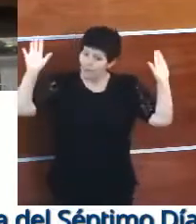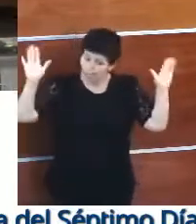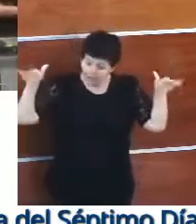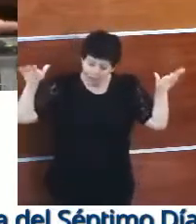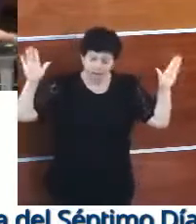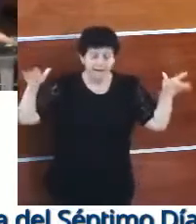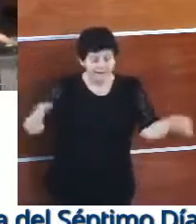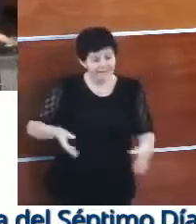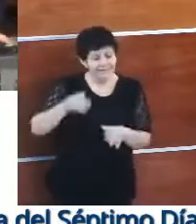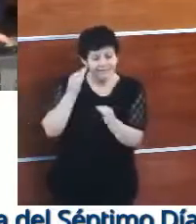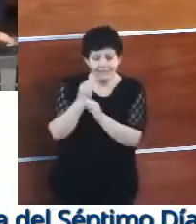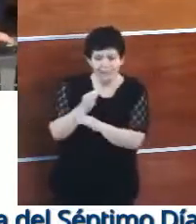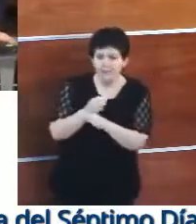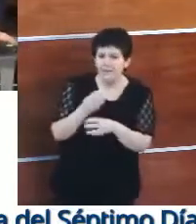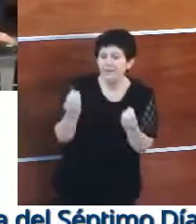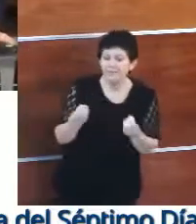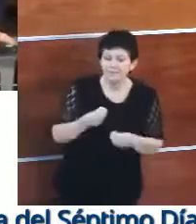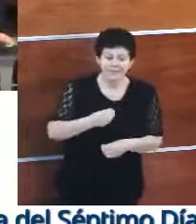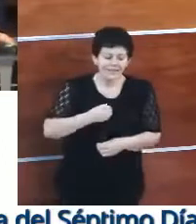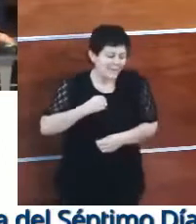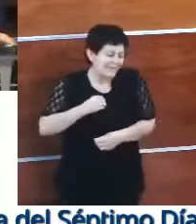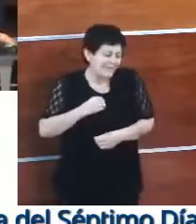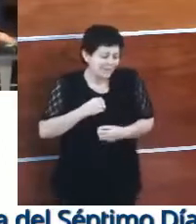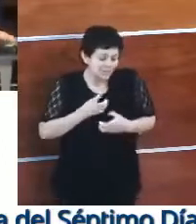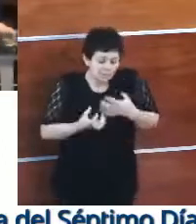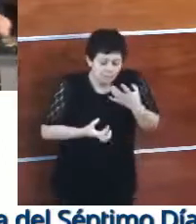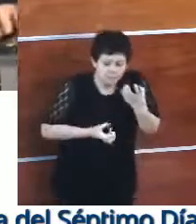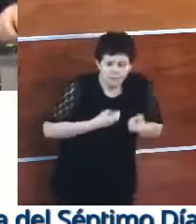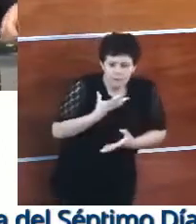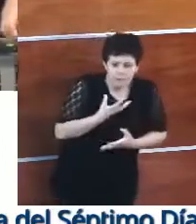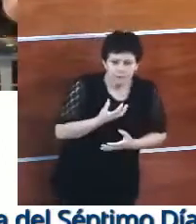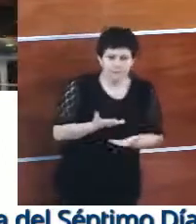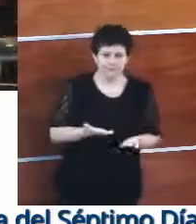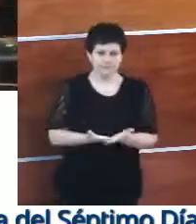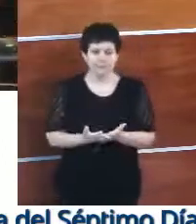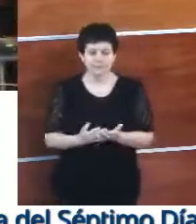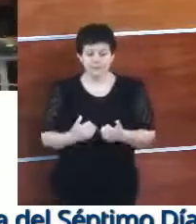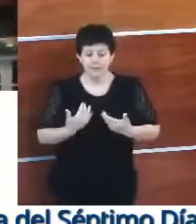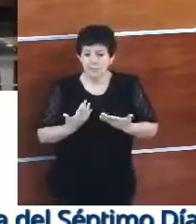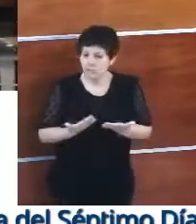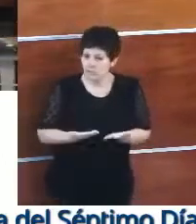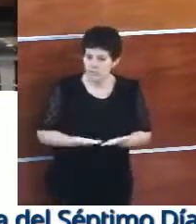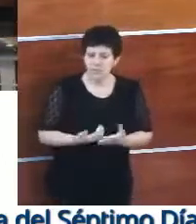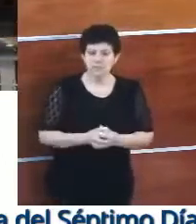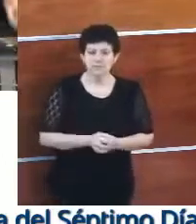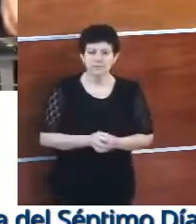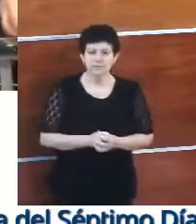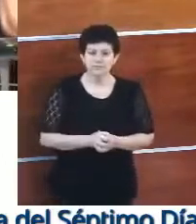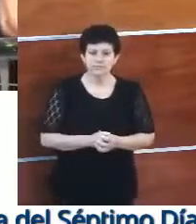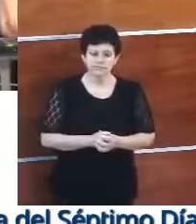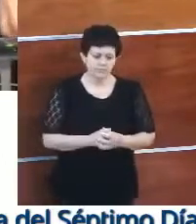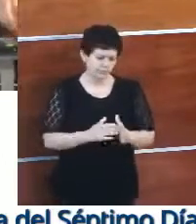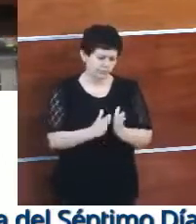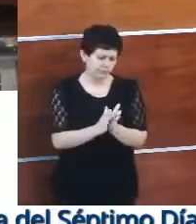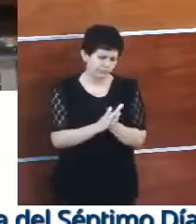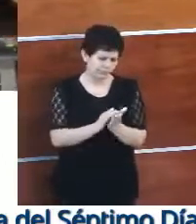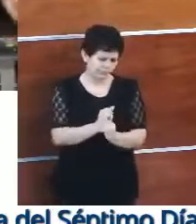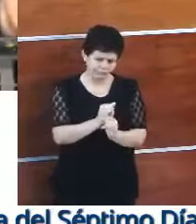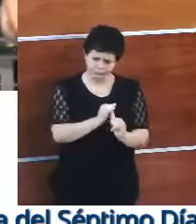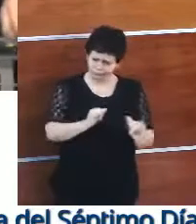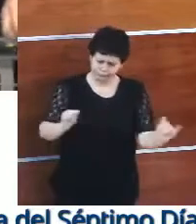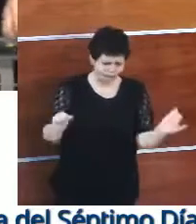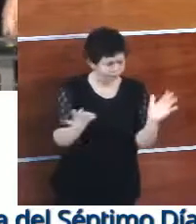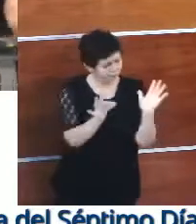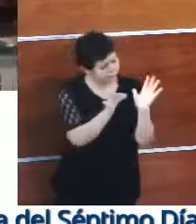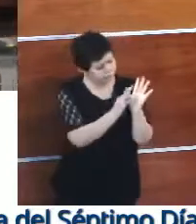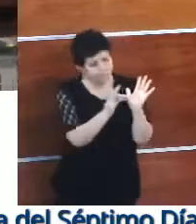nuestra esperanza recobre un nuevo brillo. Es por eso que tantos mensajes, tantos